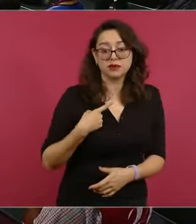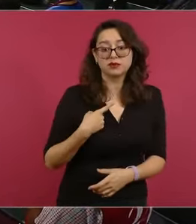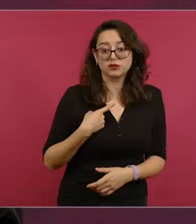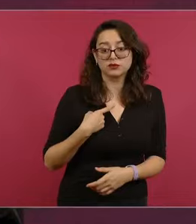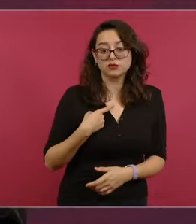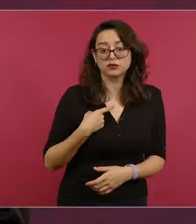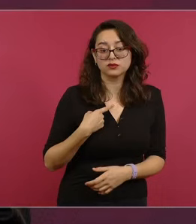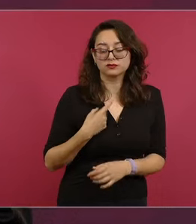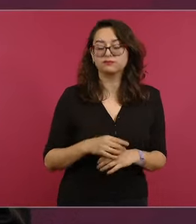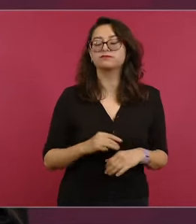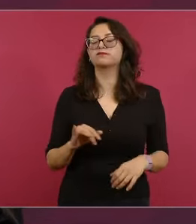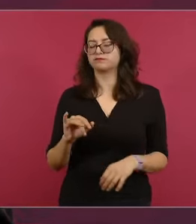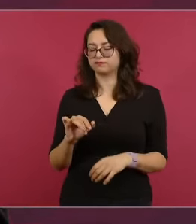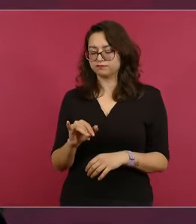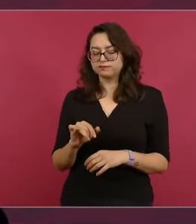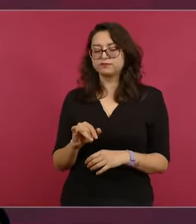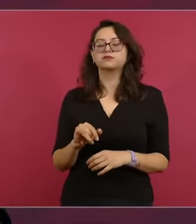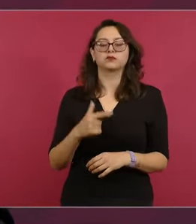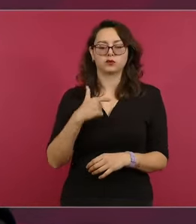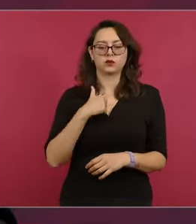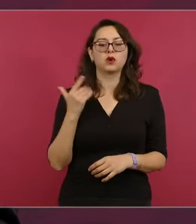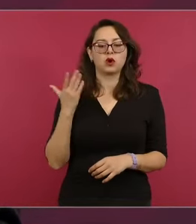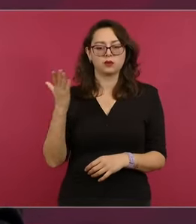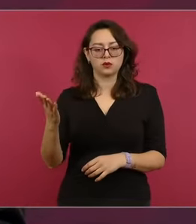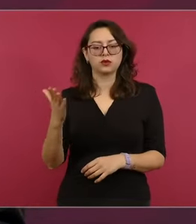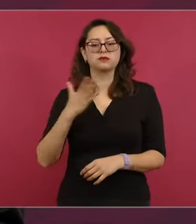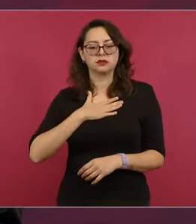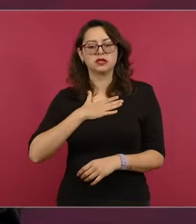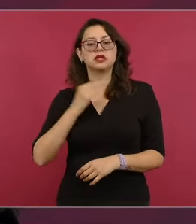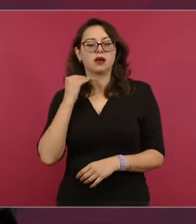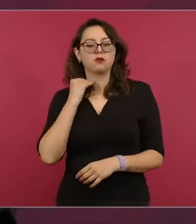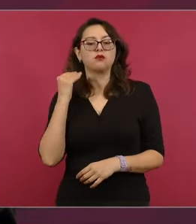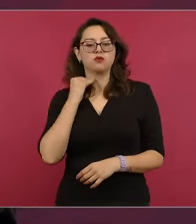pedirle a la abogada.